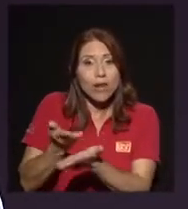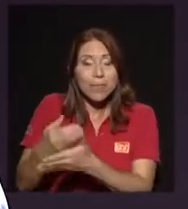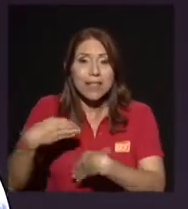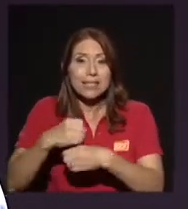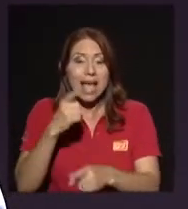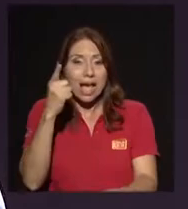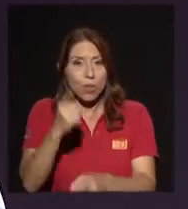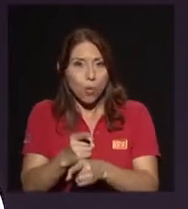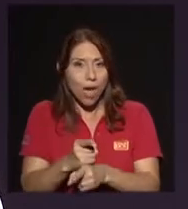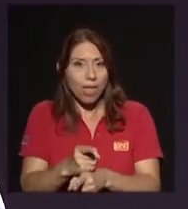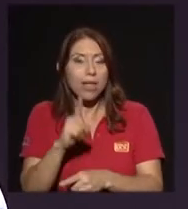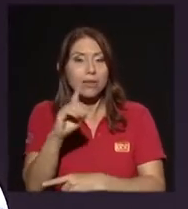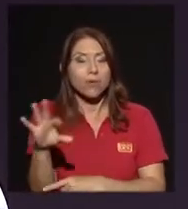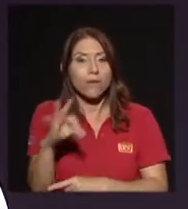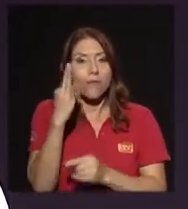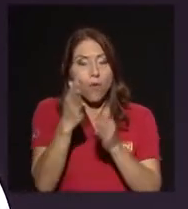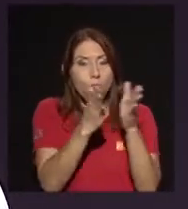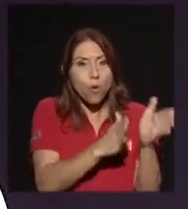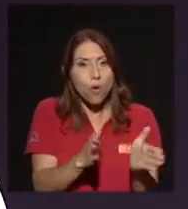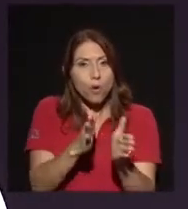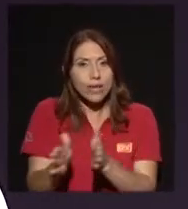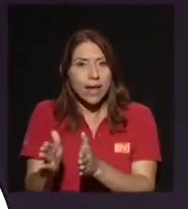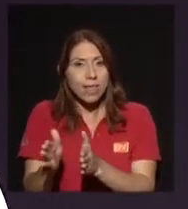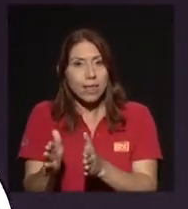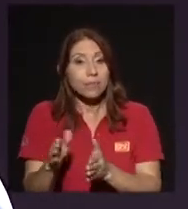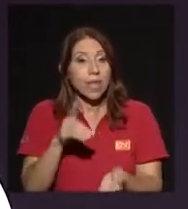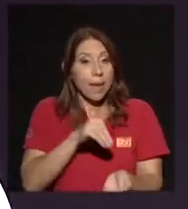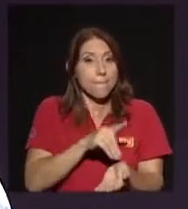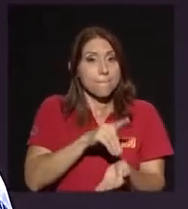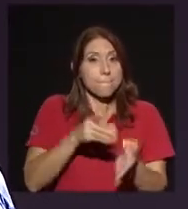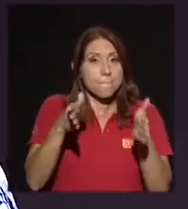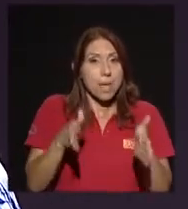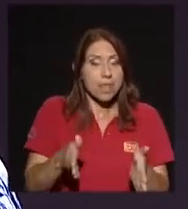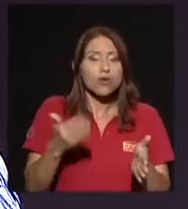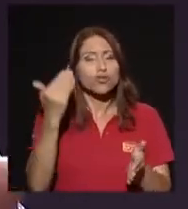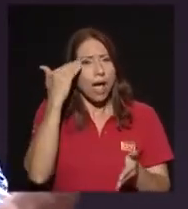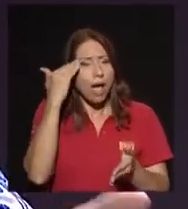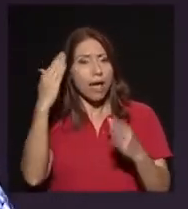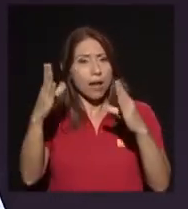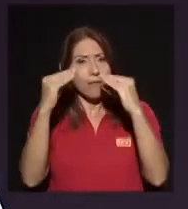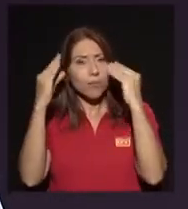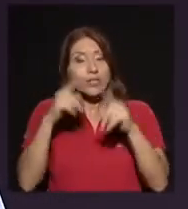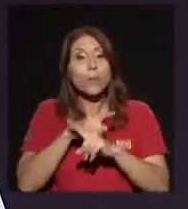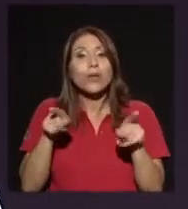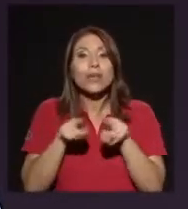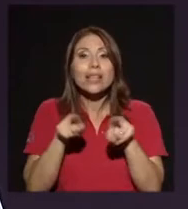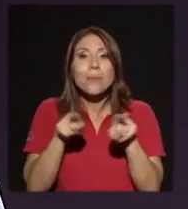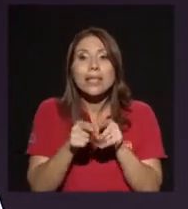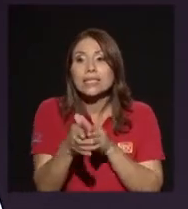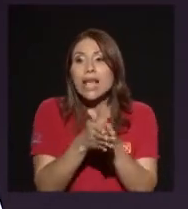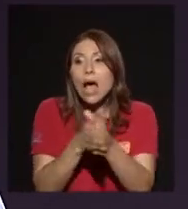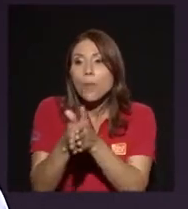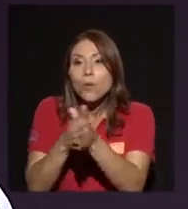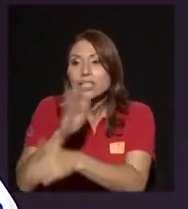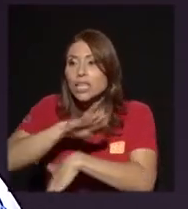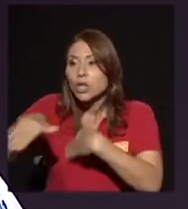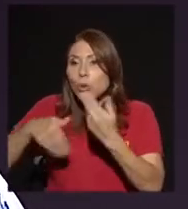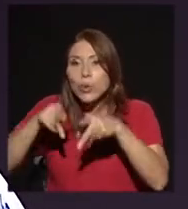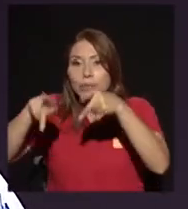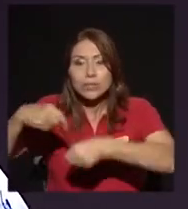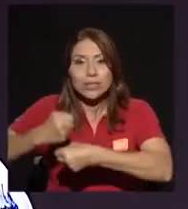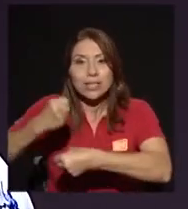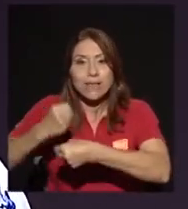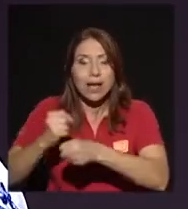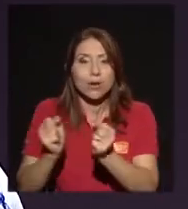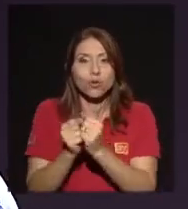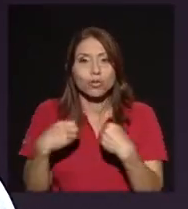adecuada, ¿verdad?, sea de una forma ordenada, que los médicos y médicas tengan la información, pero que además se aproveche el resto de personal de salud en esa